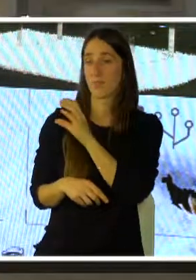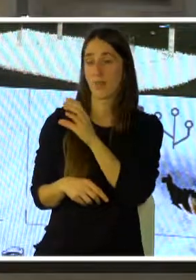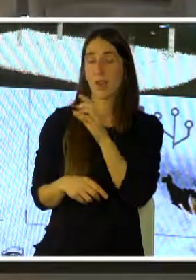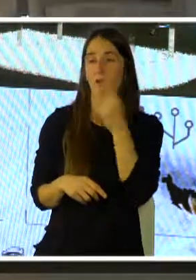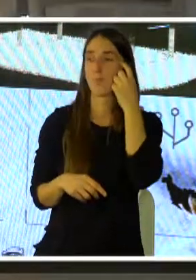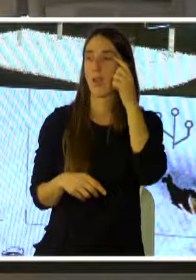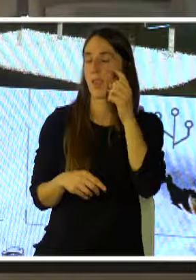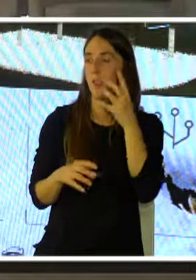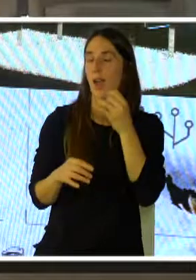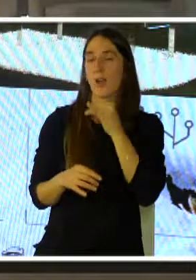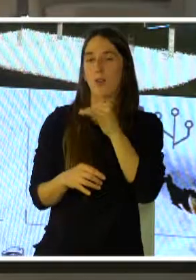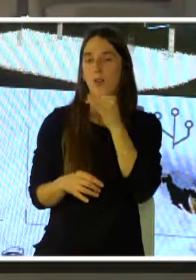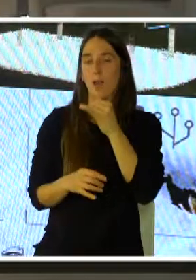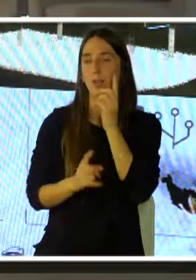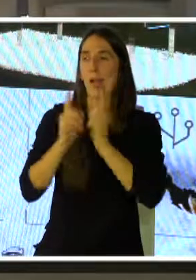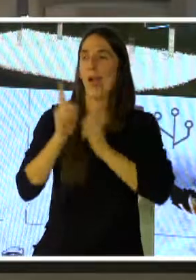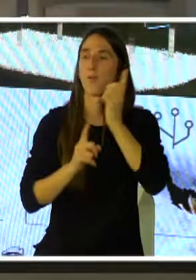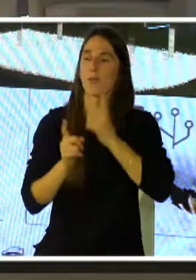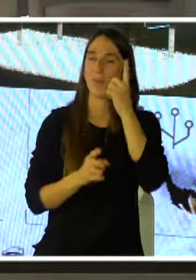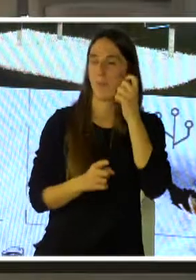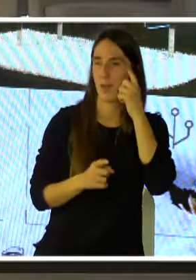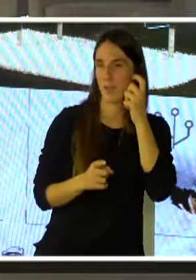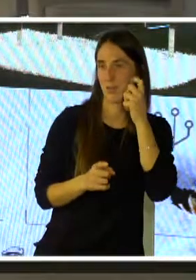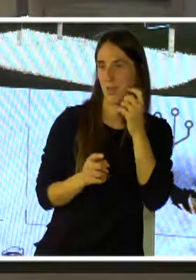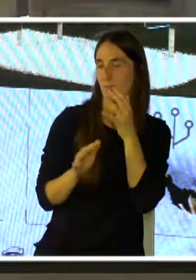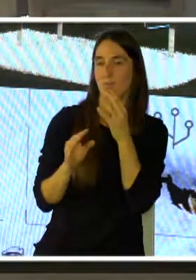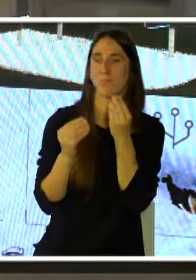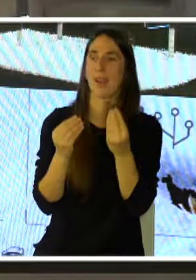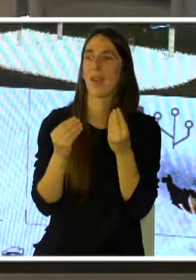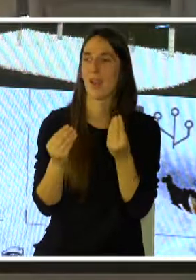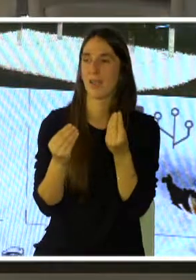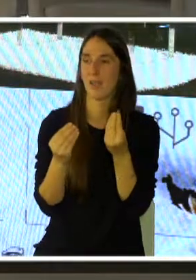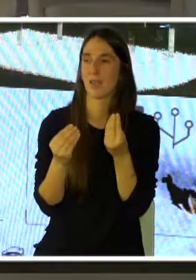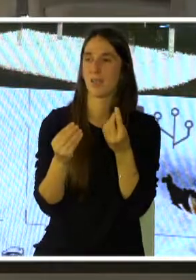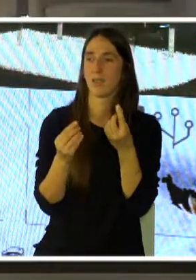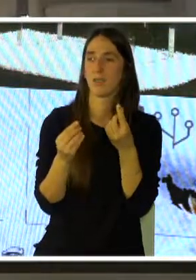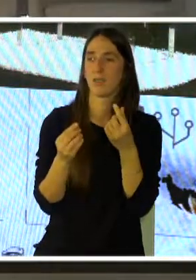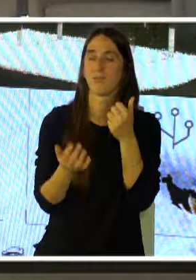idea es contarles algunas experiencias. En primer lugar, ¿para qué? ¿No? ¿Para qué es que estamos